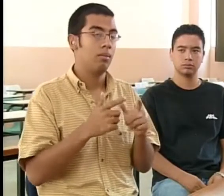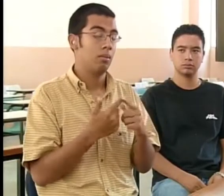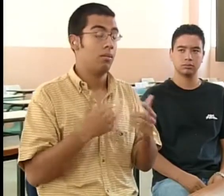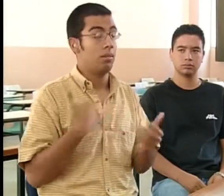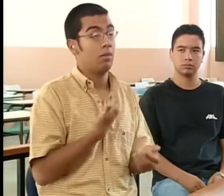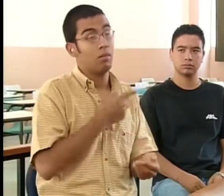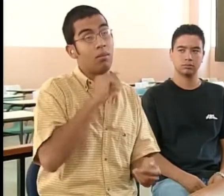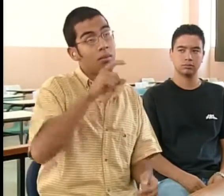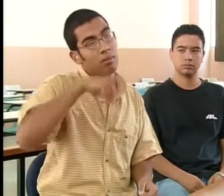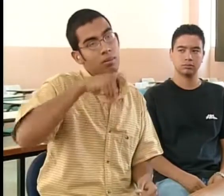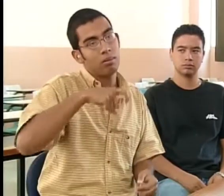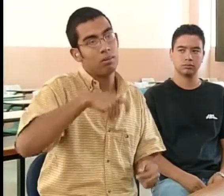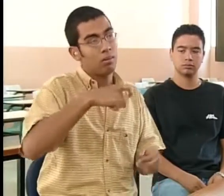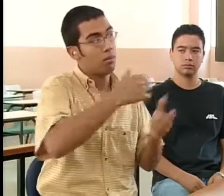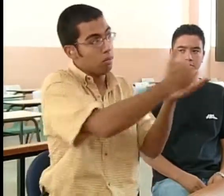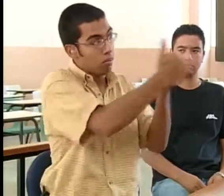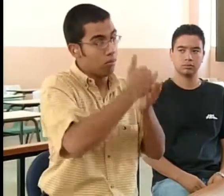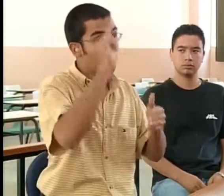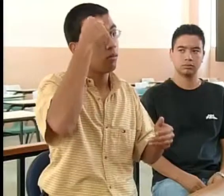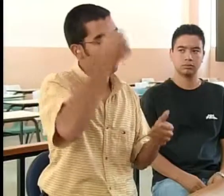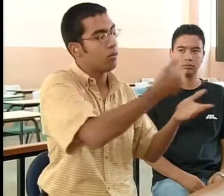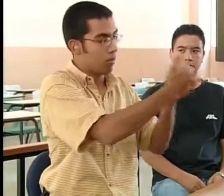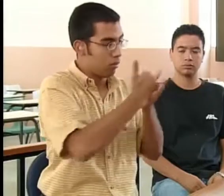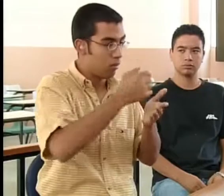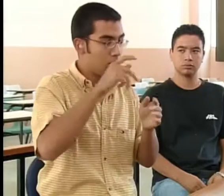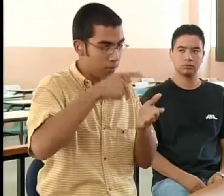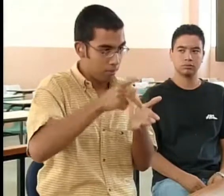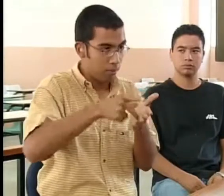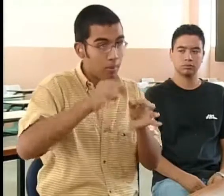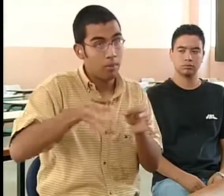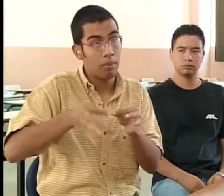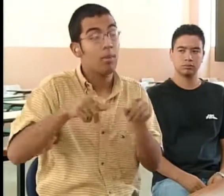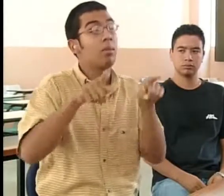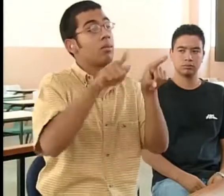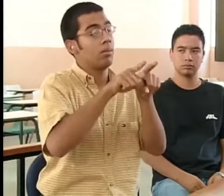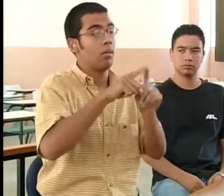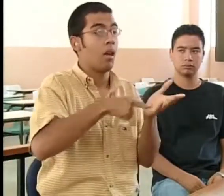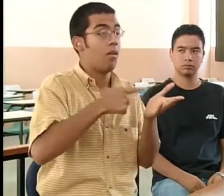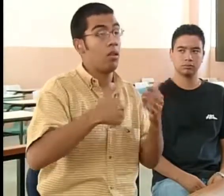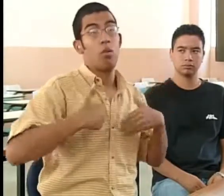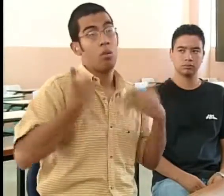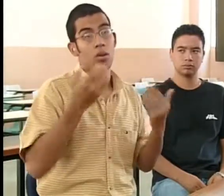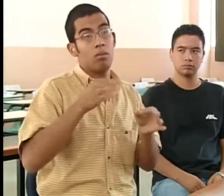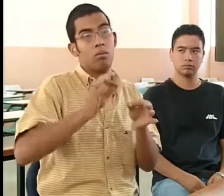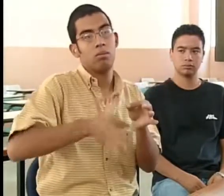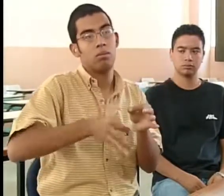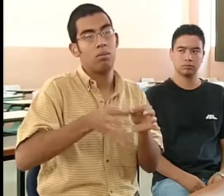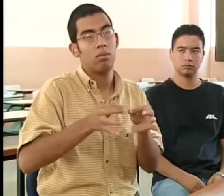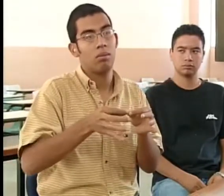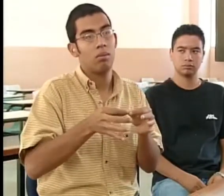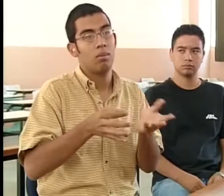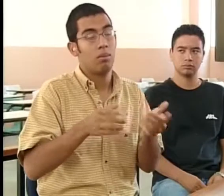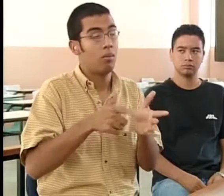A veces los padres, por eso tienen problemas económicos. Entonces, nosotros necesitamos ayuda del